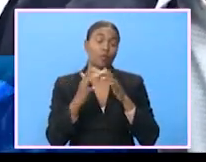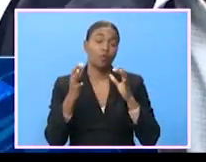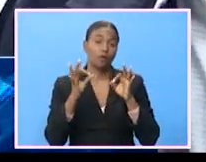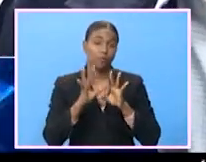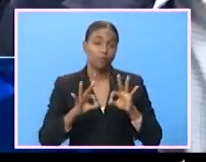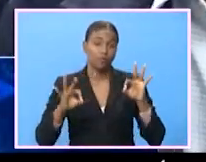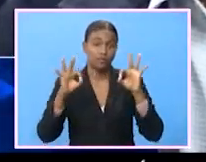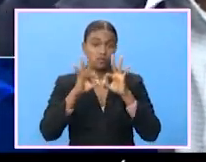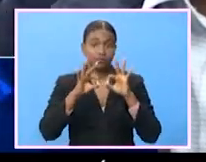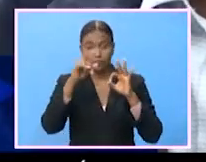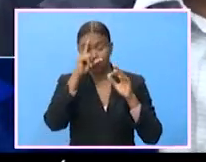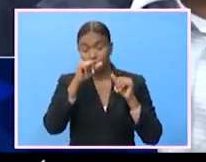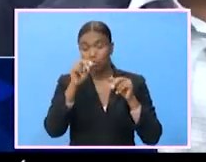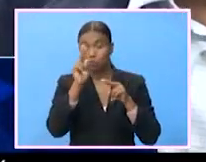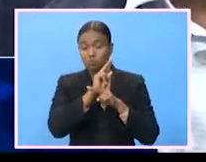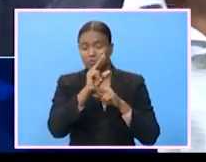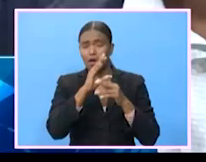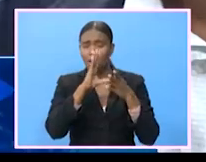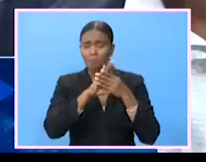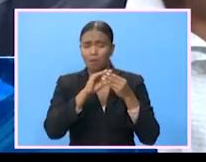prudente, para usar una palabra,